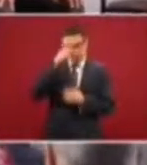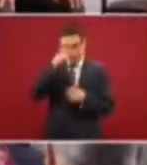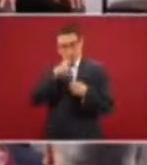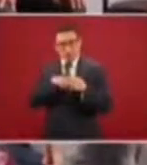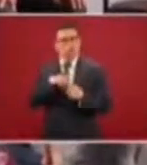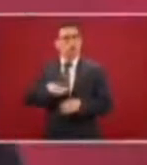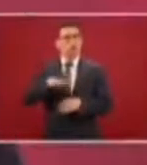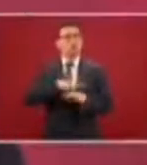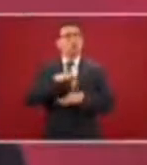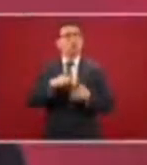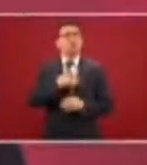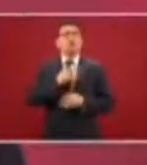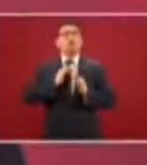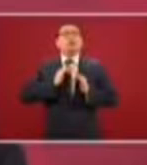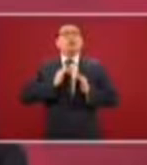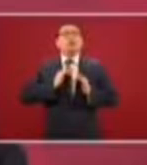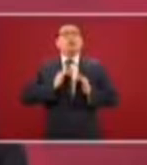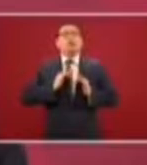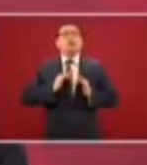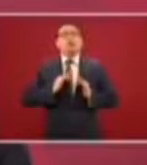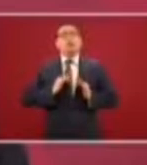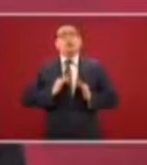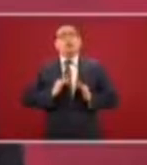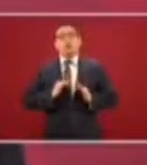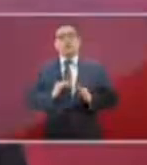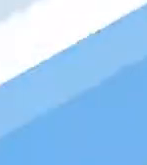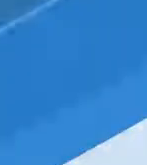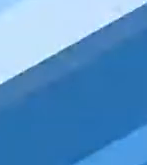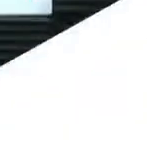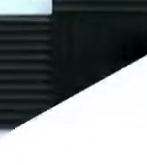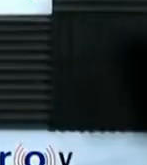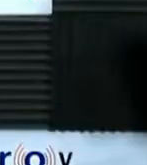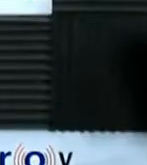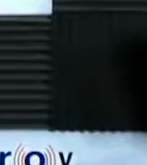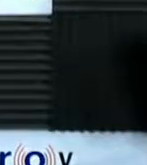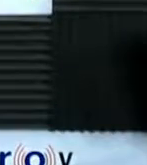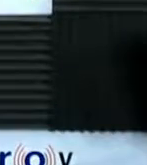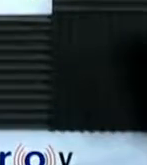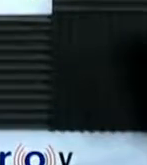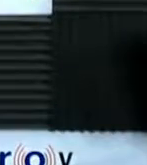en la medida en que estemos tranquilos y no tengamos un pánico que no se justifica.